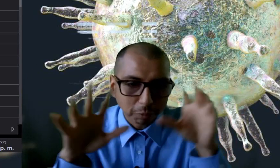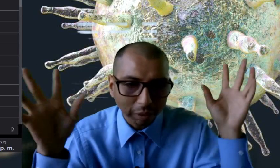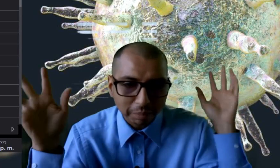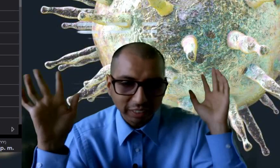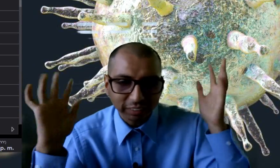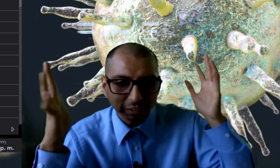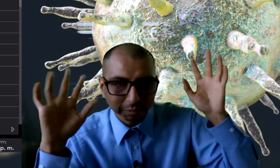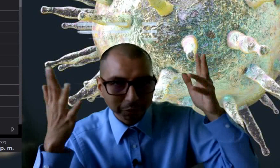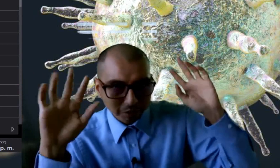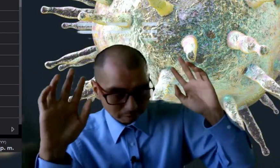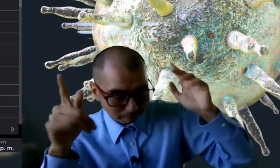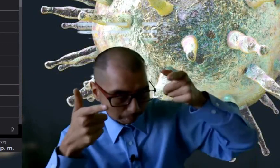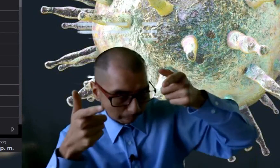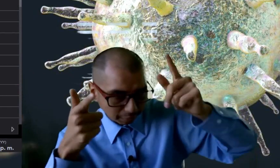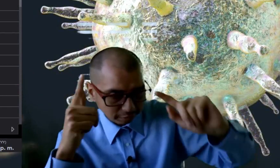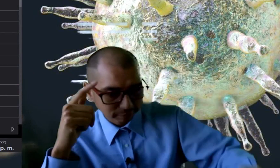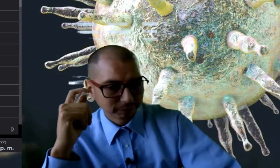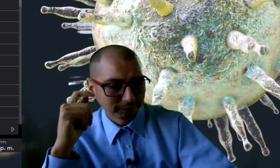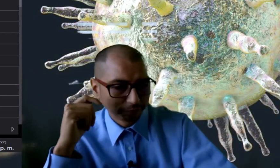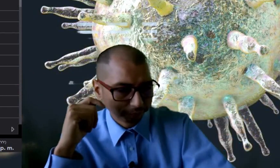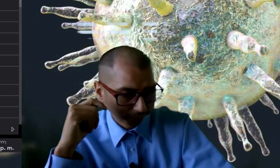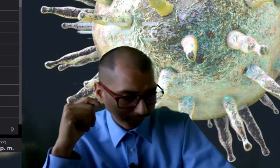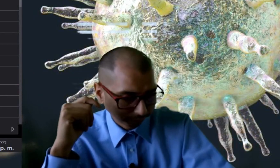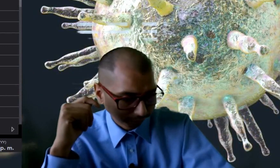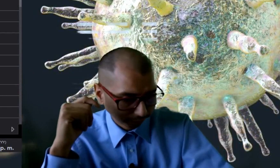yo me voy a mi clase nos vemos